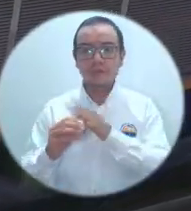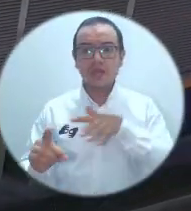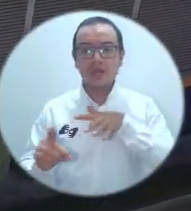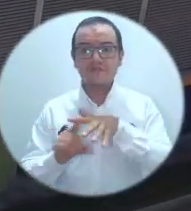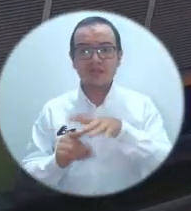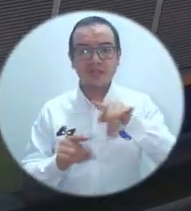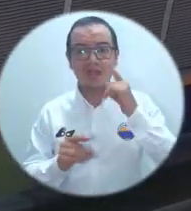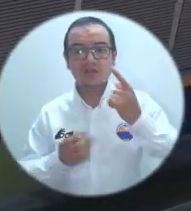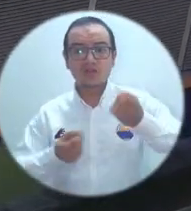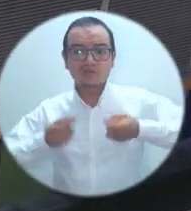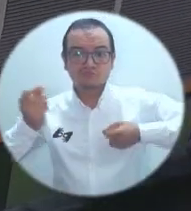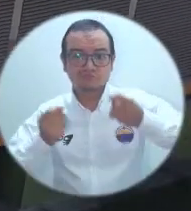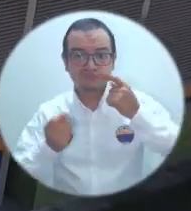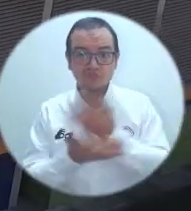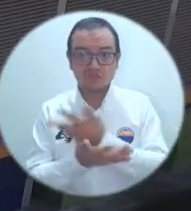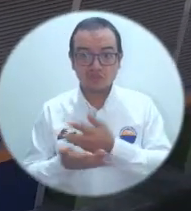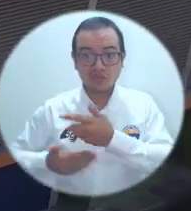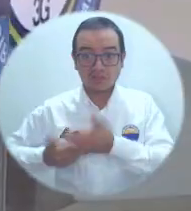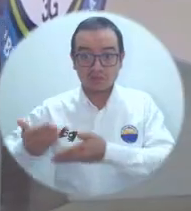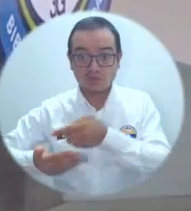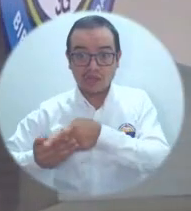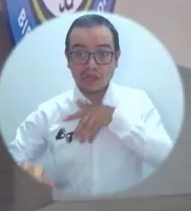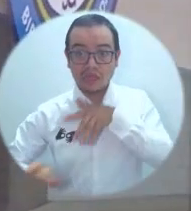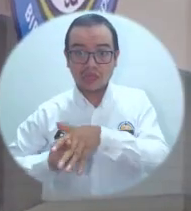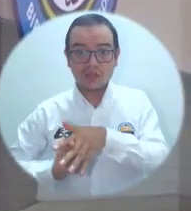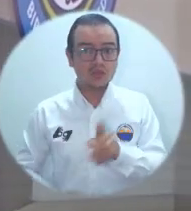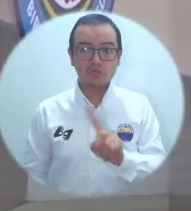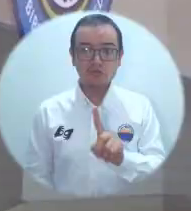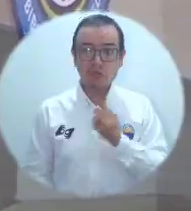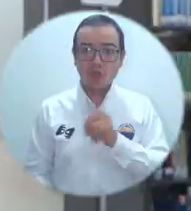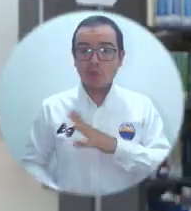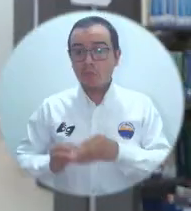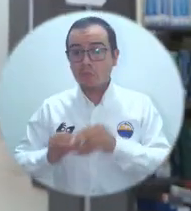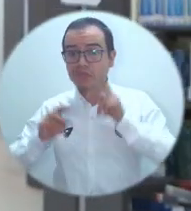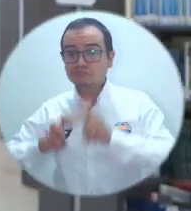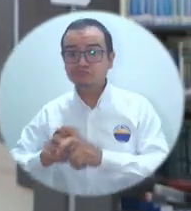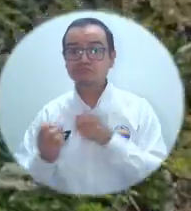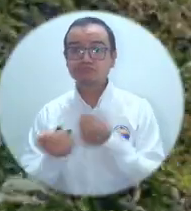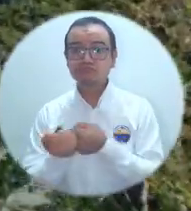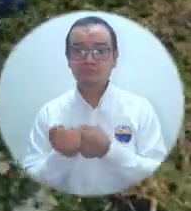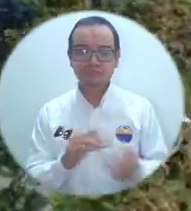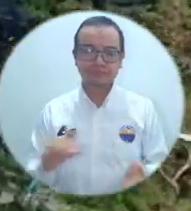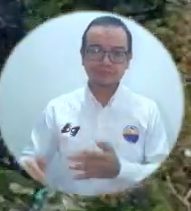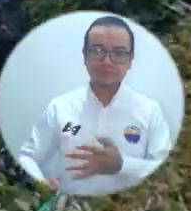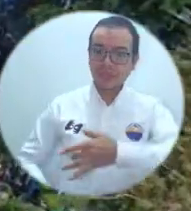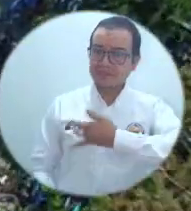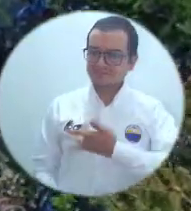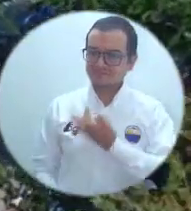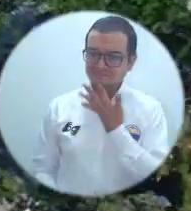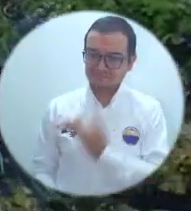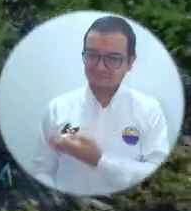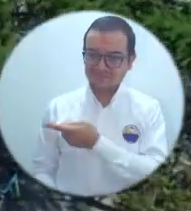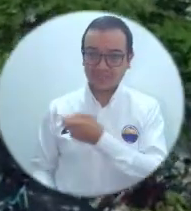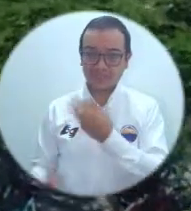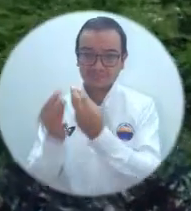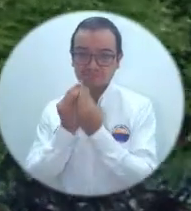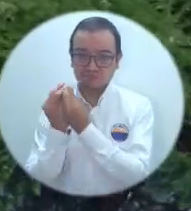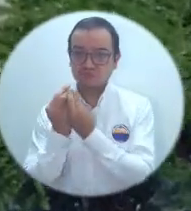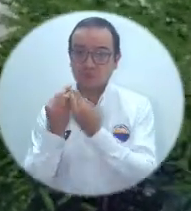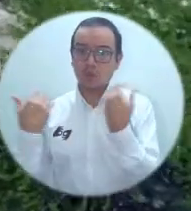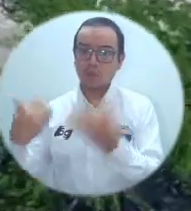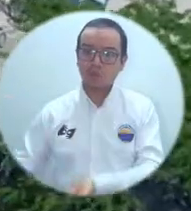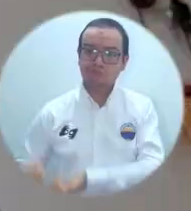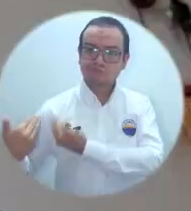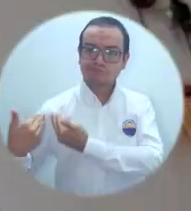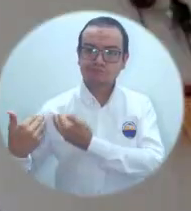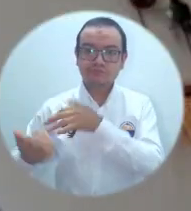acertada, pues no pone en riesgo otros procesos que lleva a cabo la Universidad del Magdalena, como es la investigación. Yo creo que esta es una decisión muy responsable